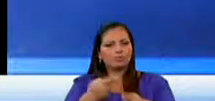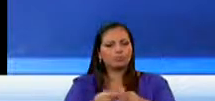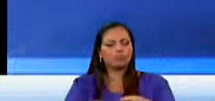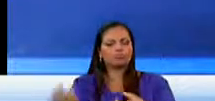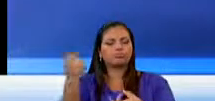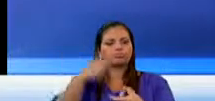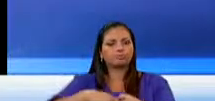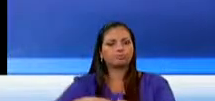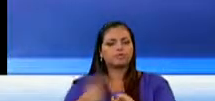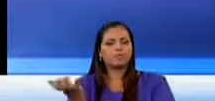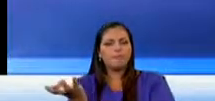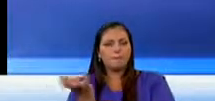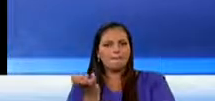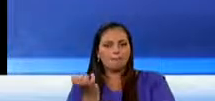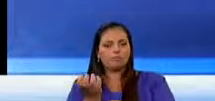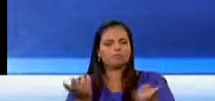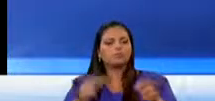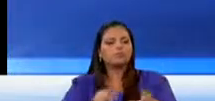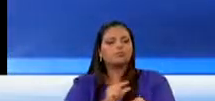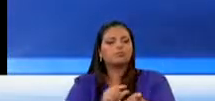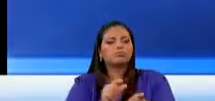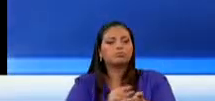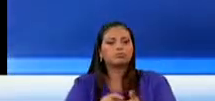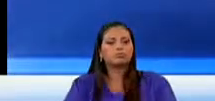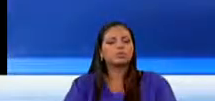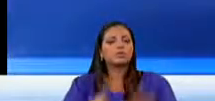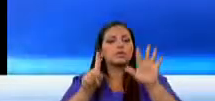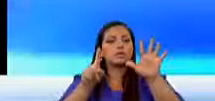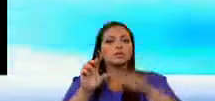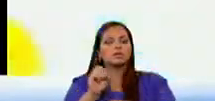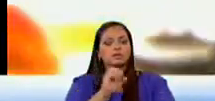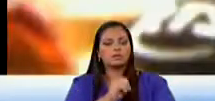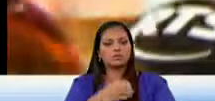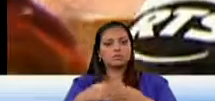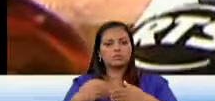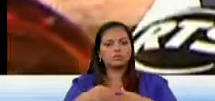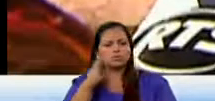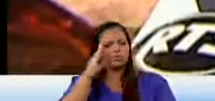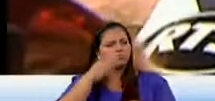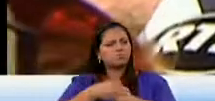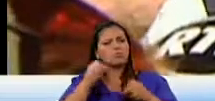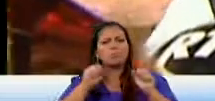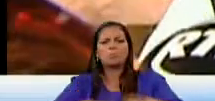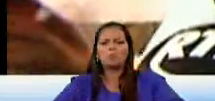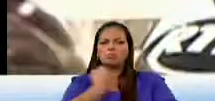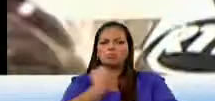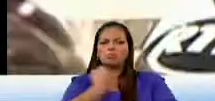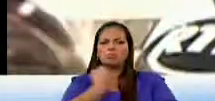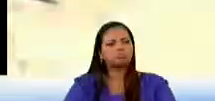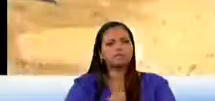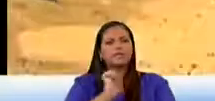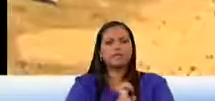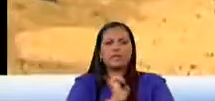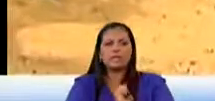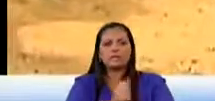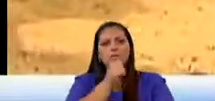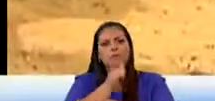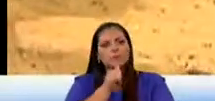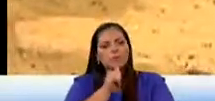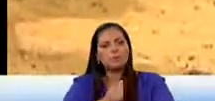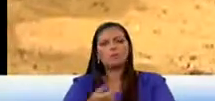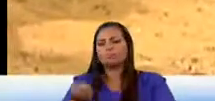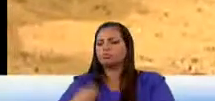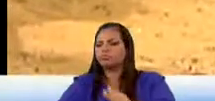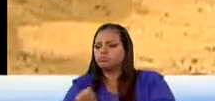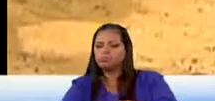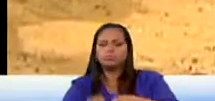$600. De tal manera que la señora, el crédito puede utilizarlo en la preparación, por ejemplo, de yogur, de queso. De los 6 hijos que tienen